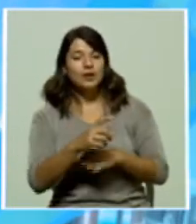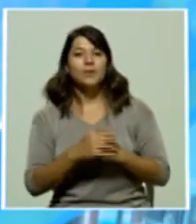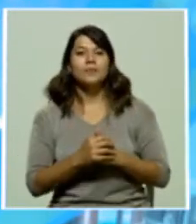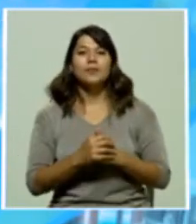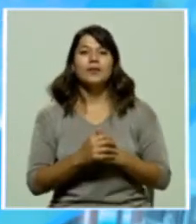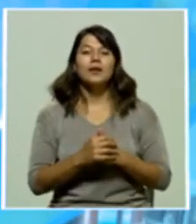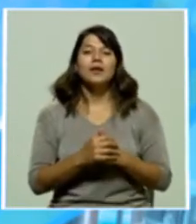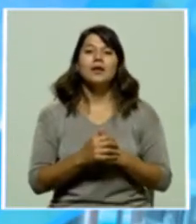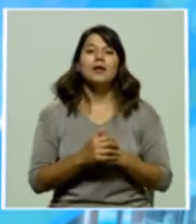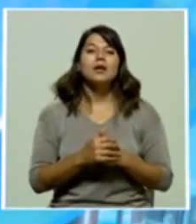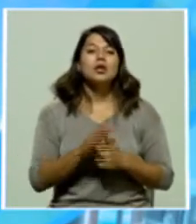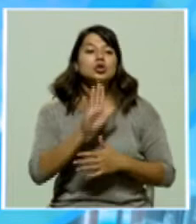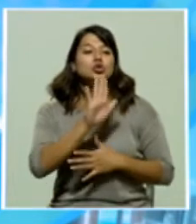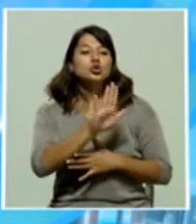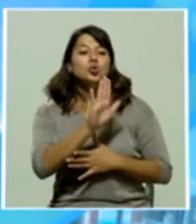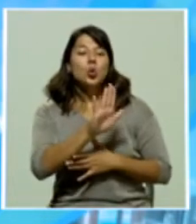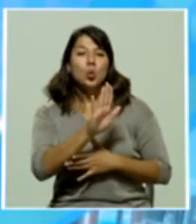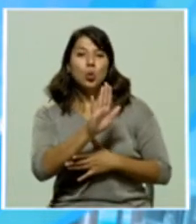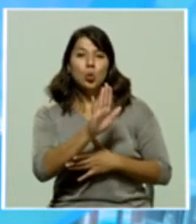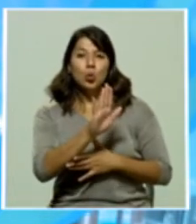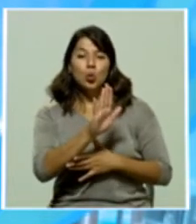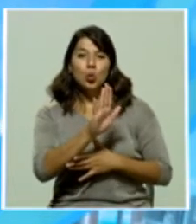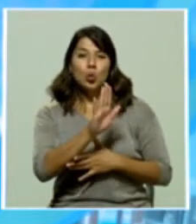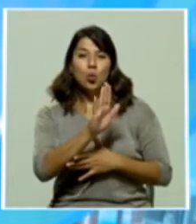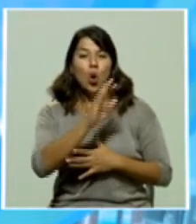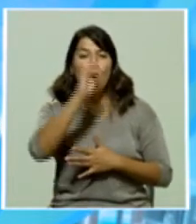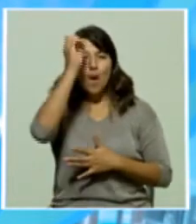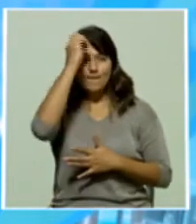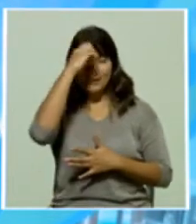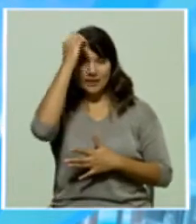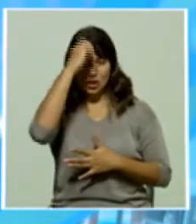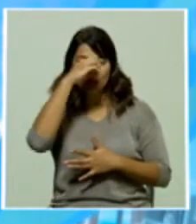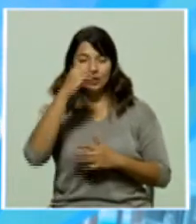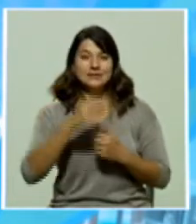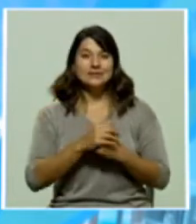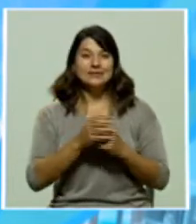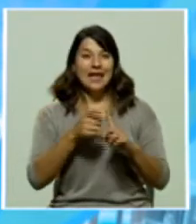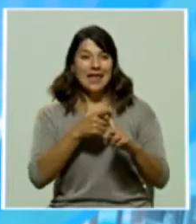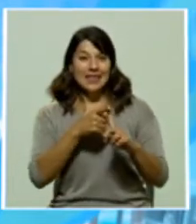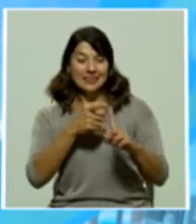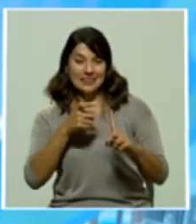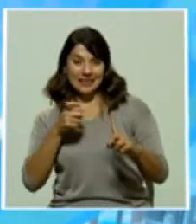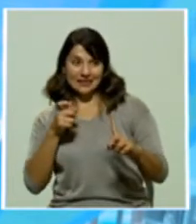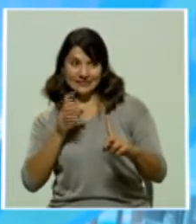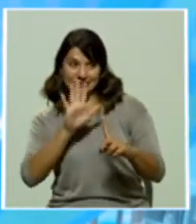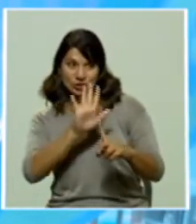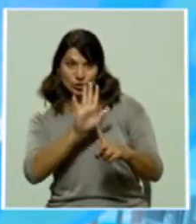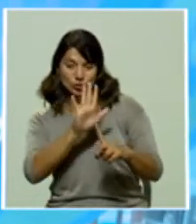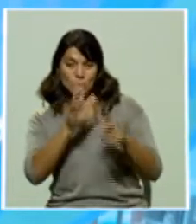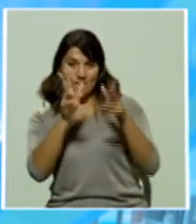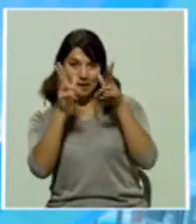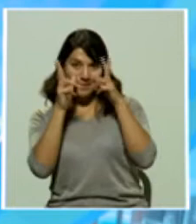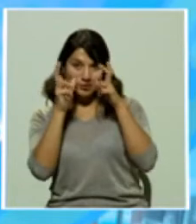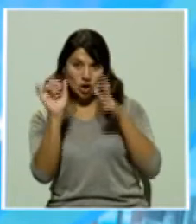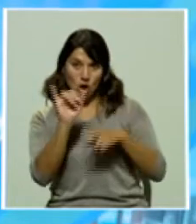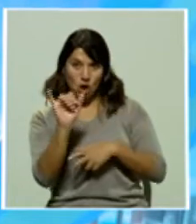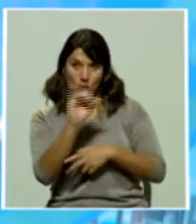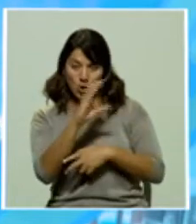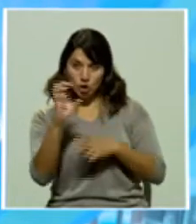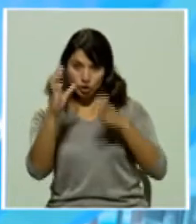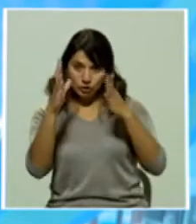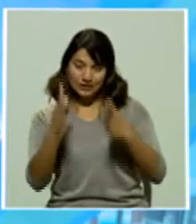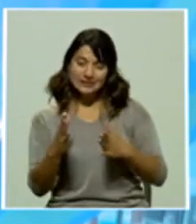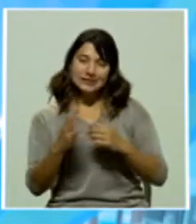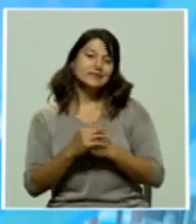es la lectura que les queda viendo desde donde están viendo, desde Costa Rica, de cuán duradera